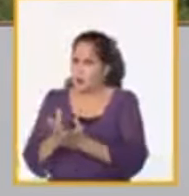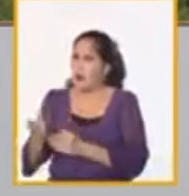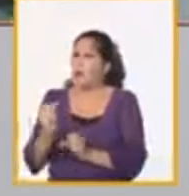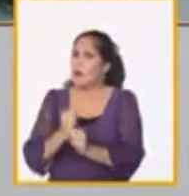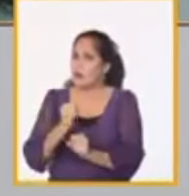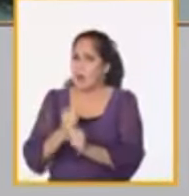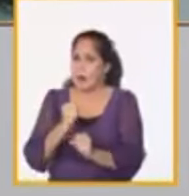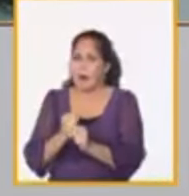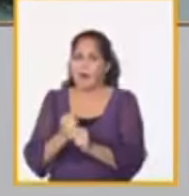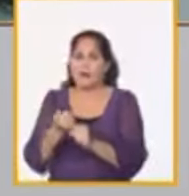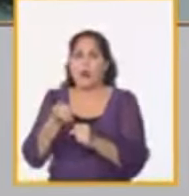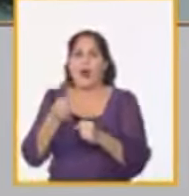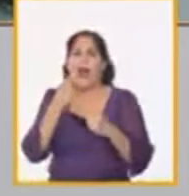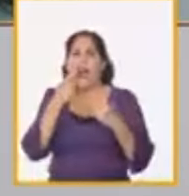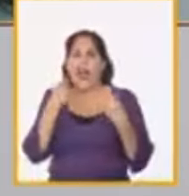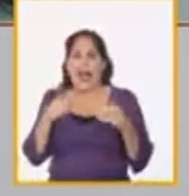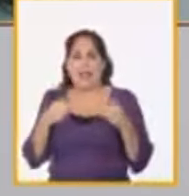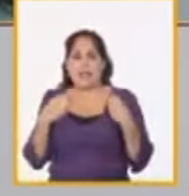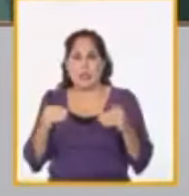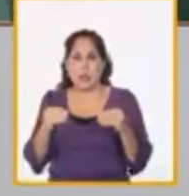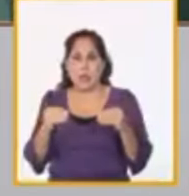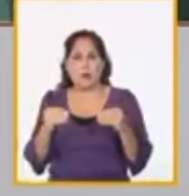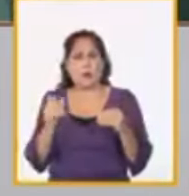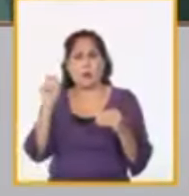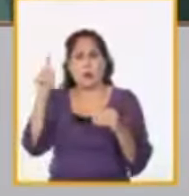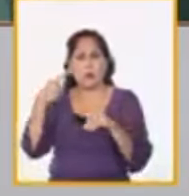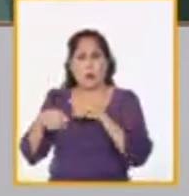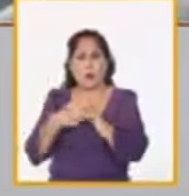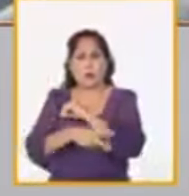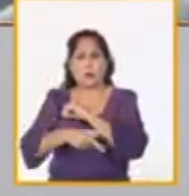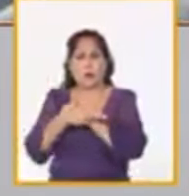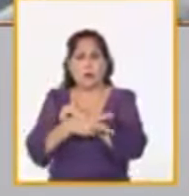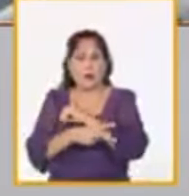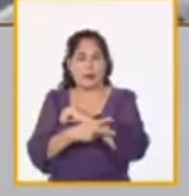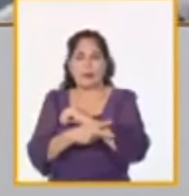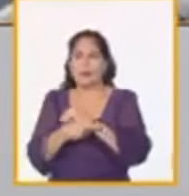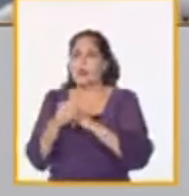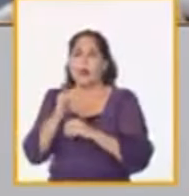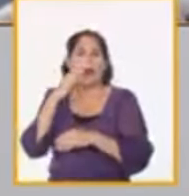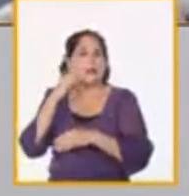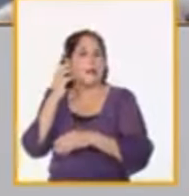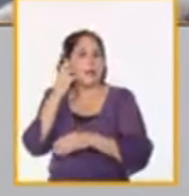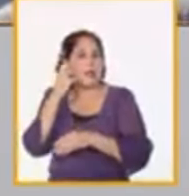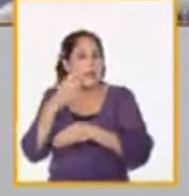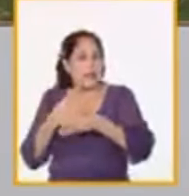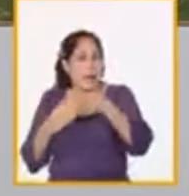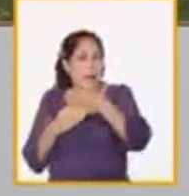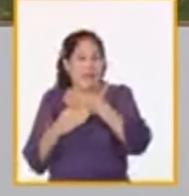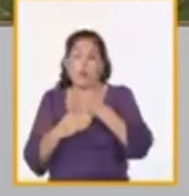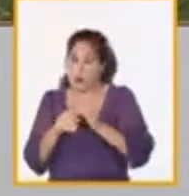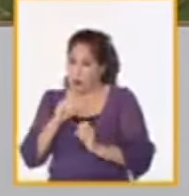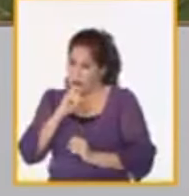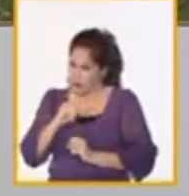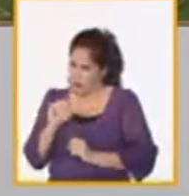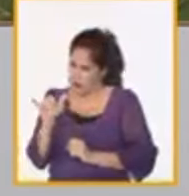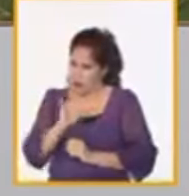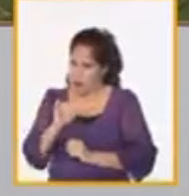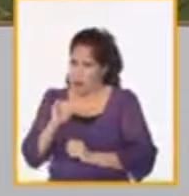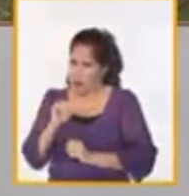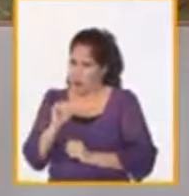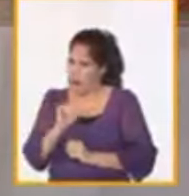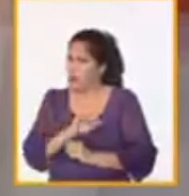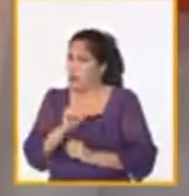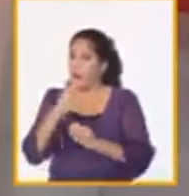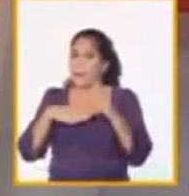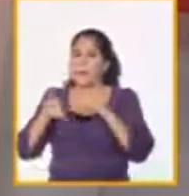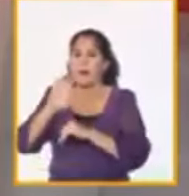acero que hemos importado los créditos, con el tema de cemento, que es una situación crítica, al igual que el acero, con el